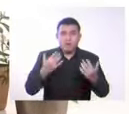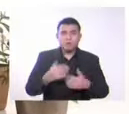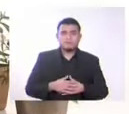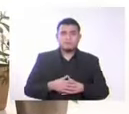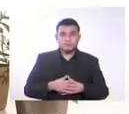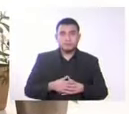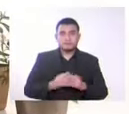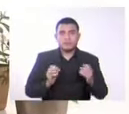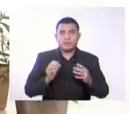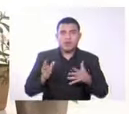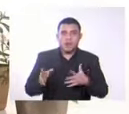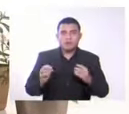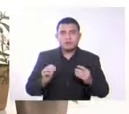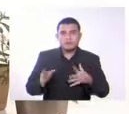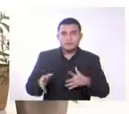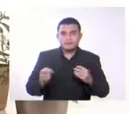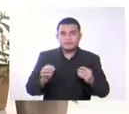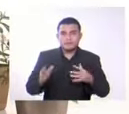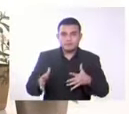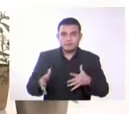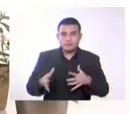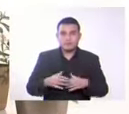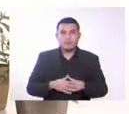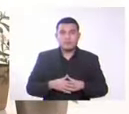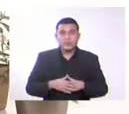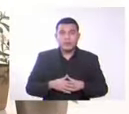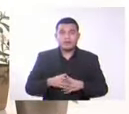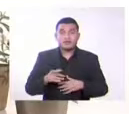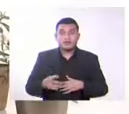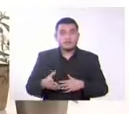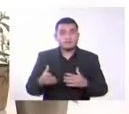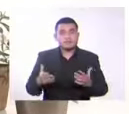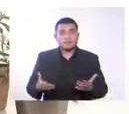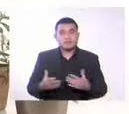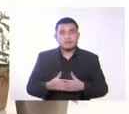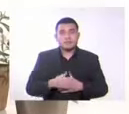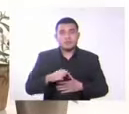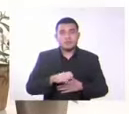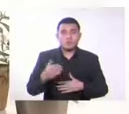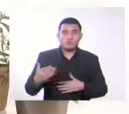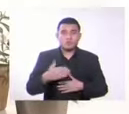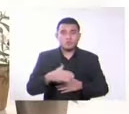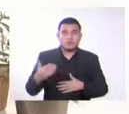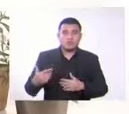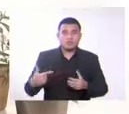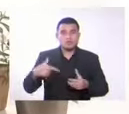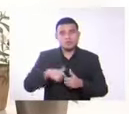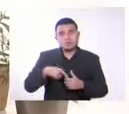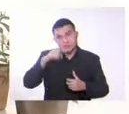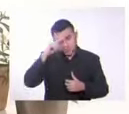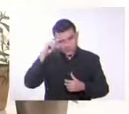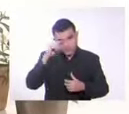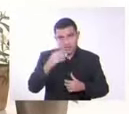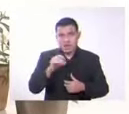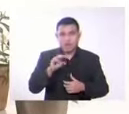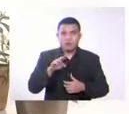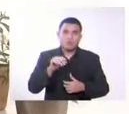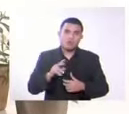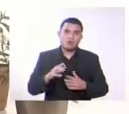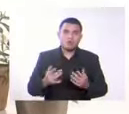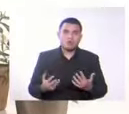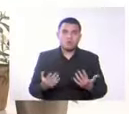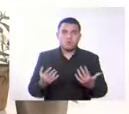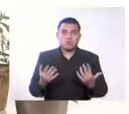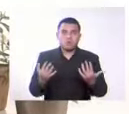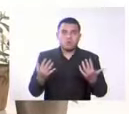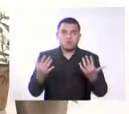Desechos, desechos y más desechos. Ese es el resultado inevitable de usar combustibles fósiles como el carbón, el gas natural y el